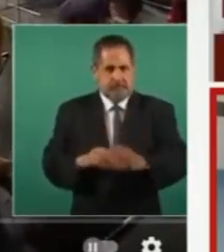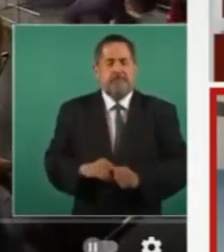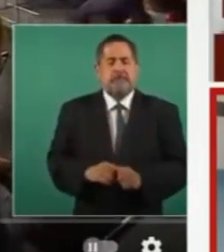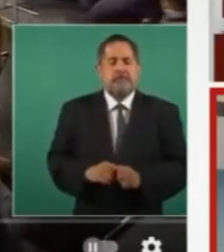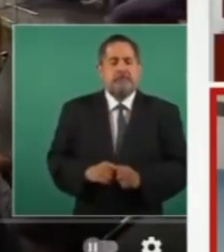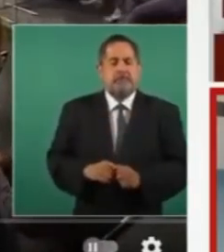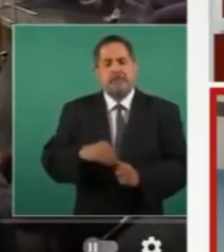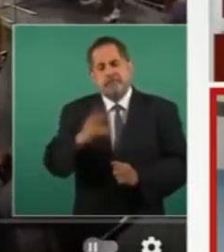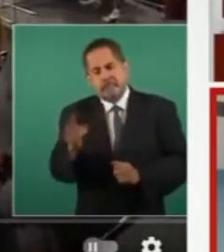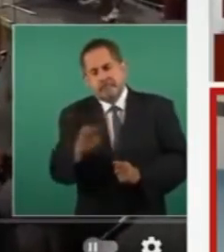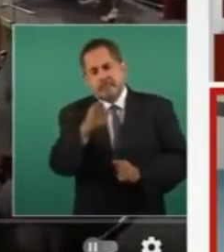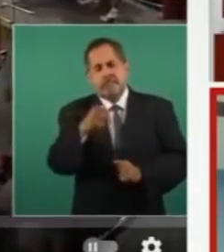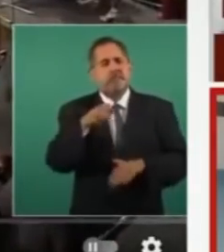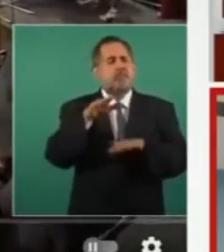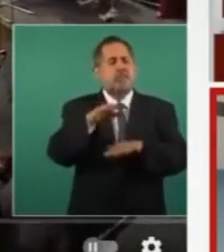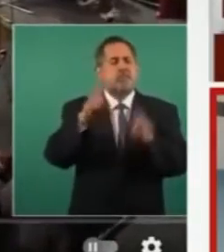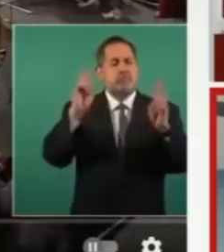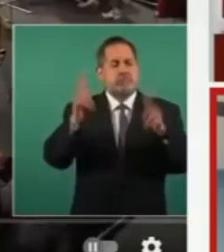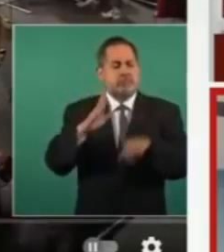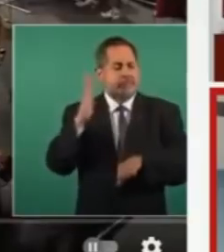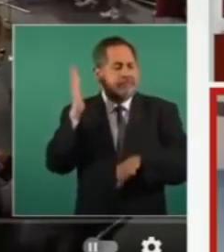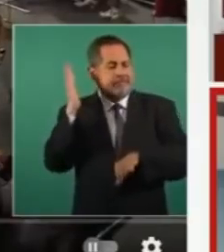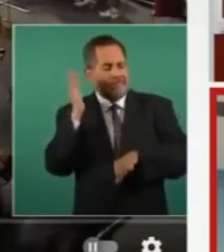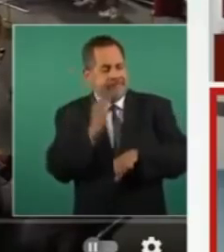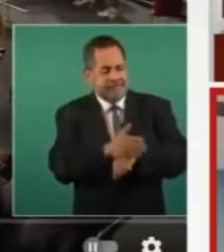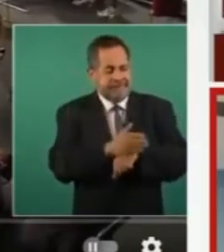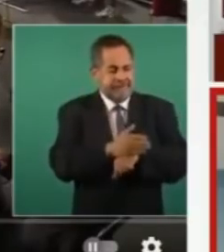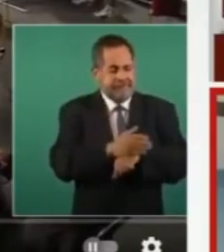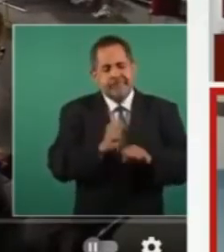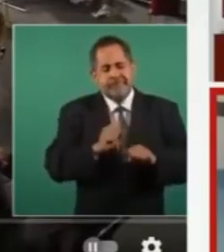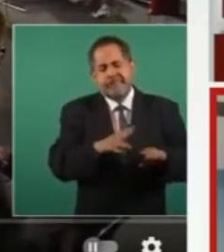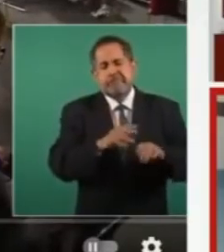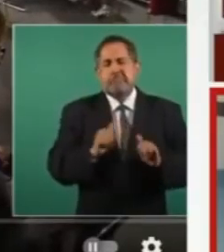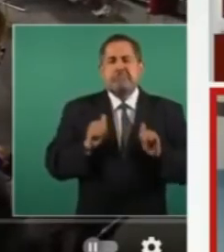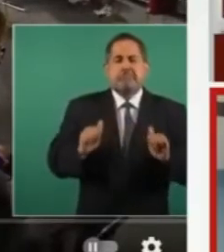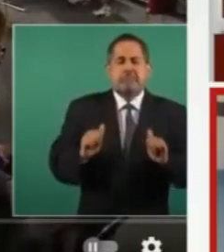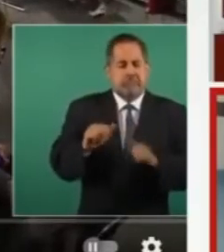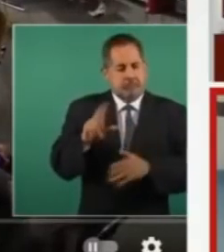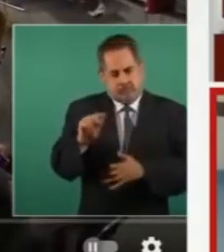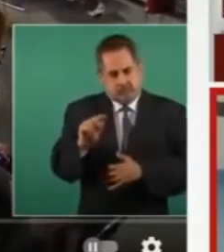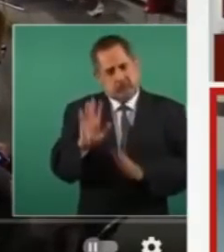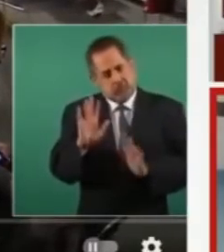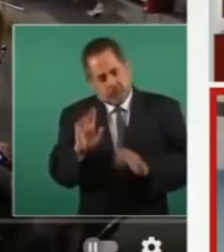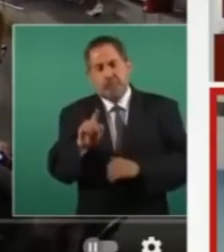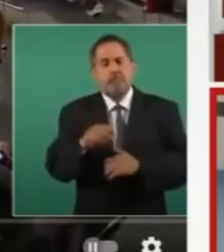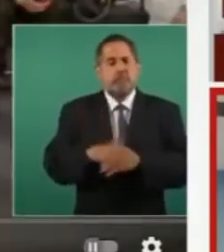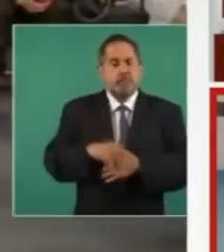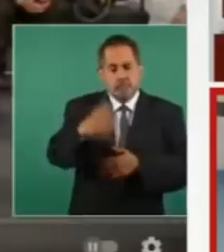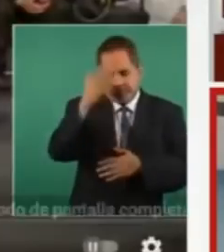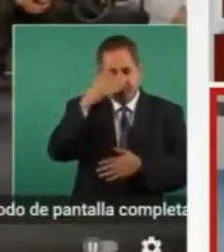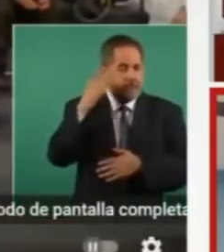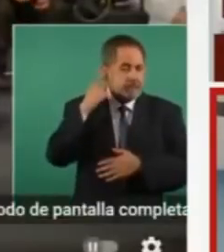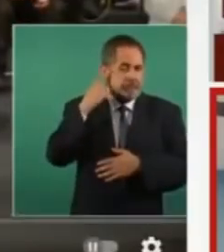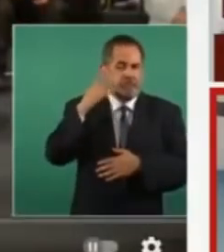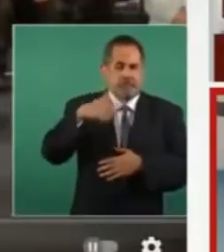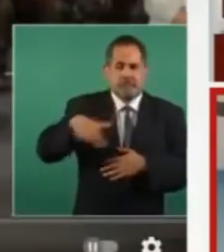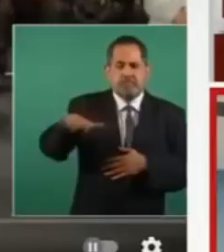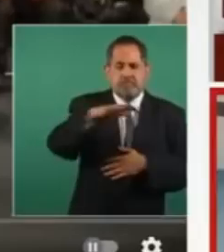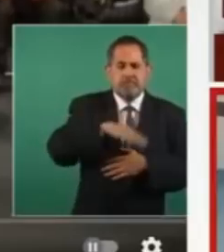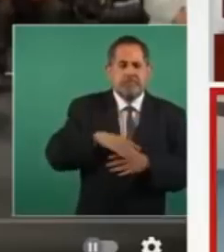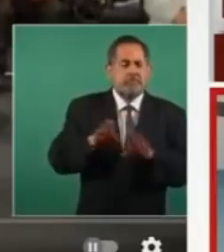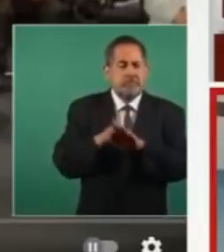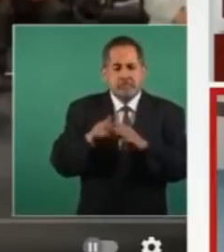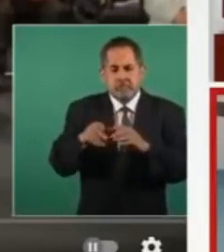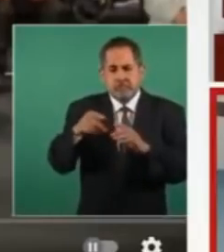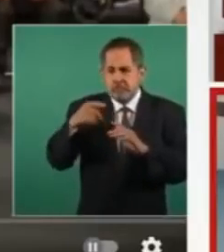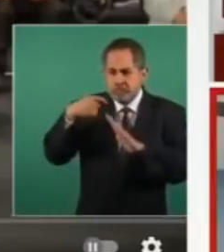Preguntarle a propósito de la impunidad, presidente, hay un caso a nivel nacional que cada vez ha crecido más por el tema de que han ido